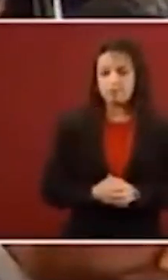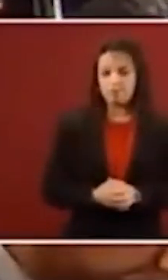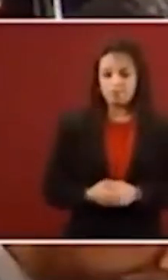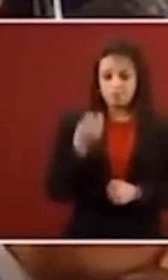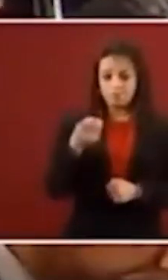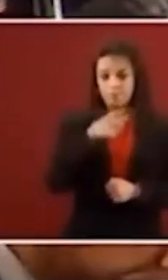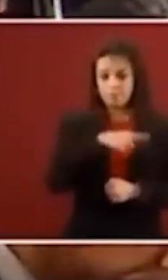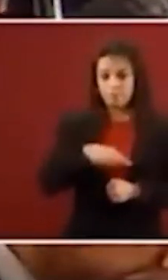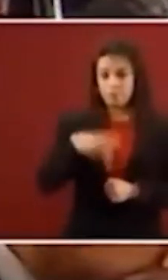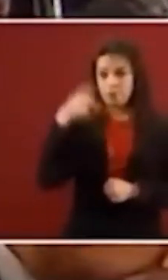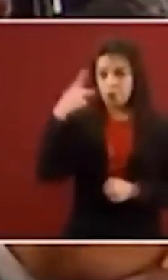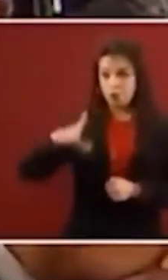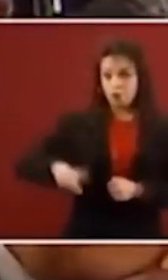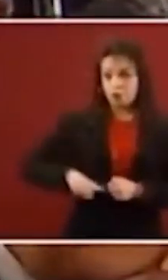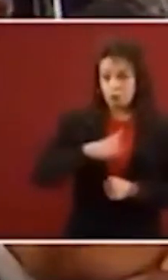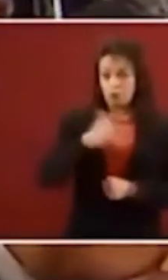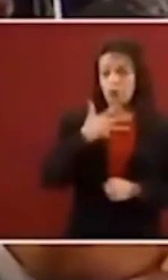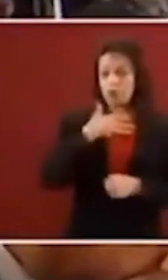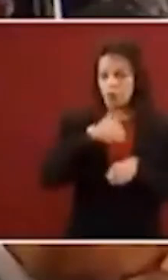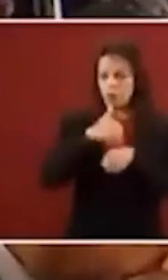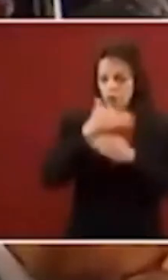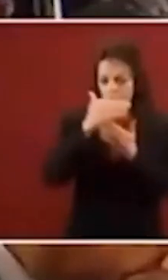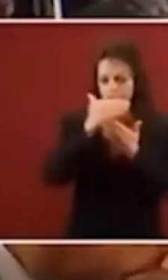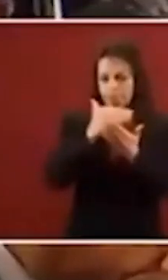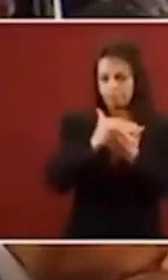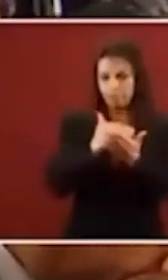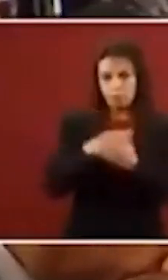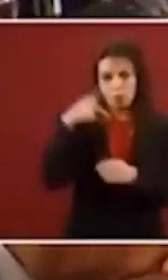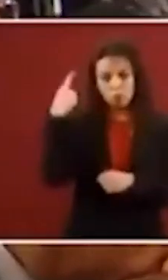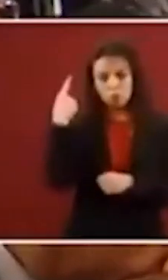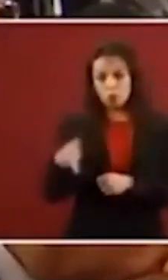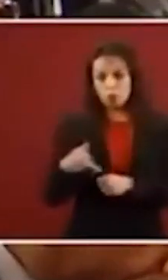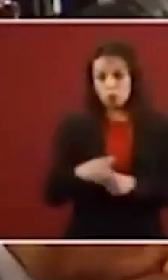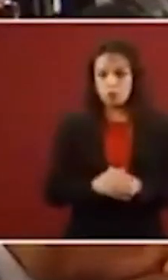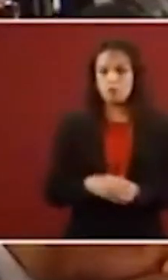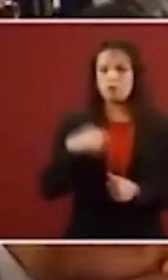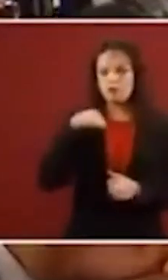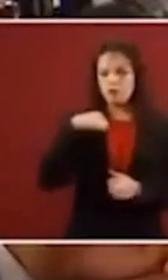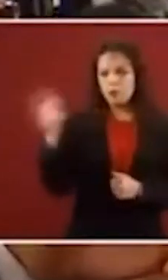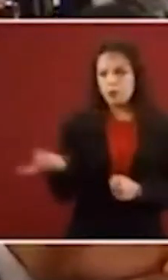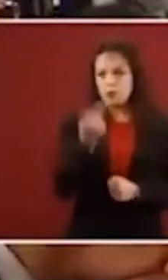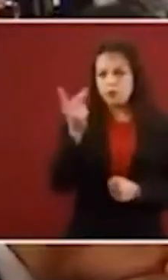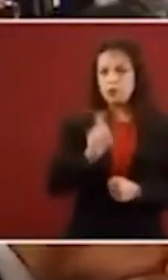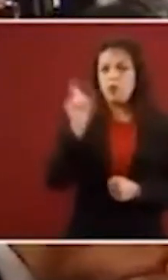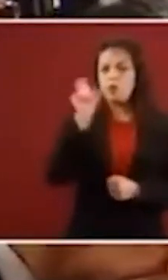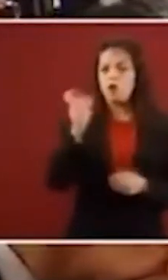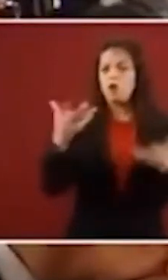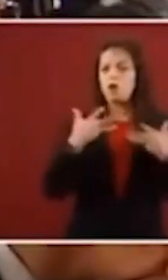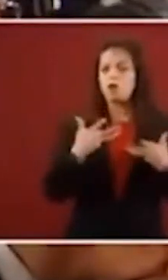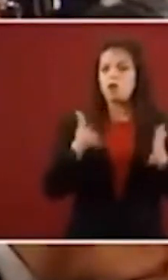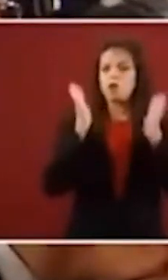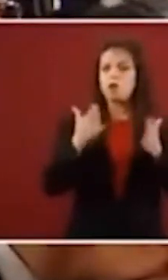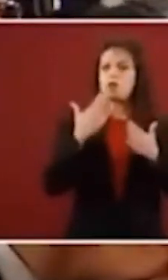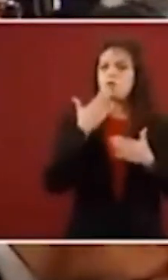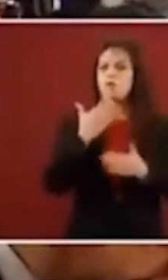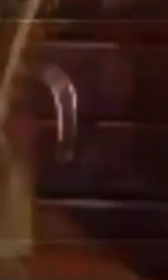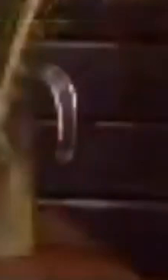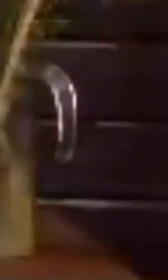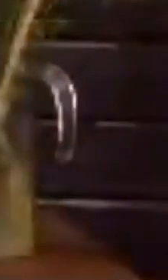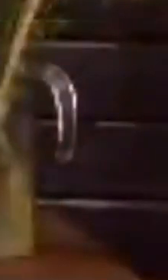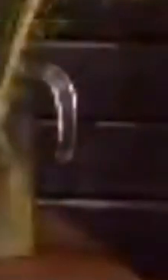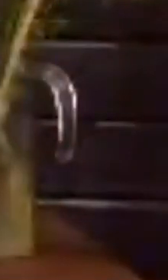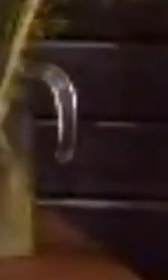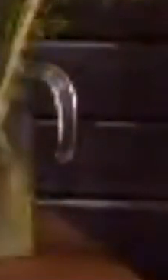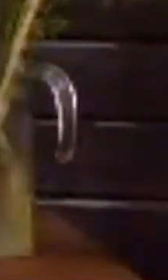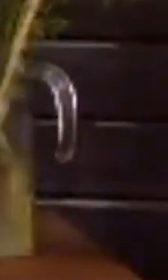país más grande como lo es Estados Unidos a través de aliados, a través de terceros o simplemente a través de armas, y no veo